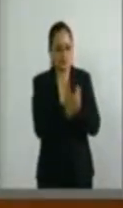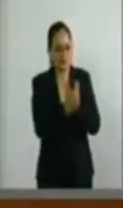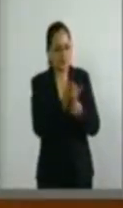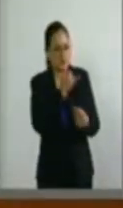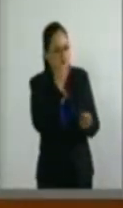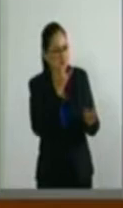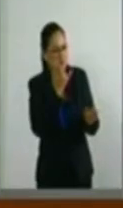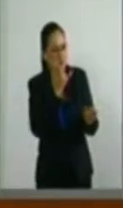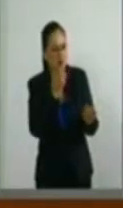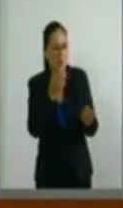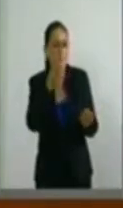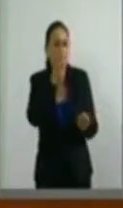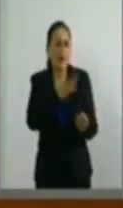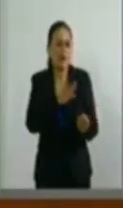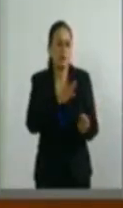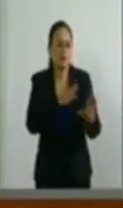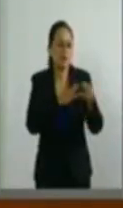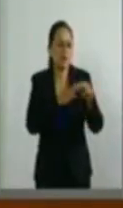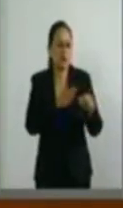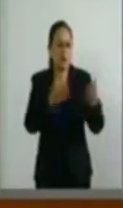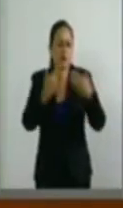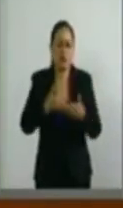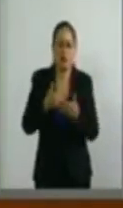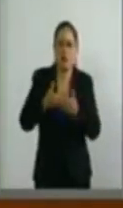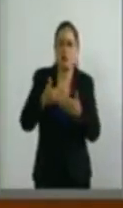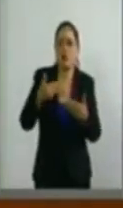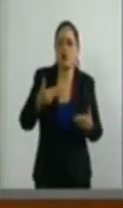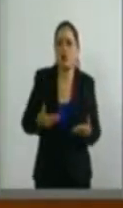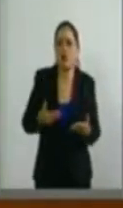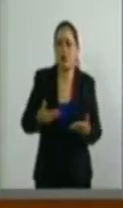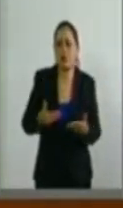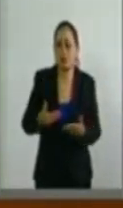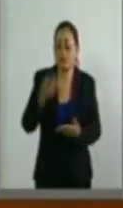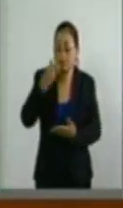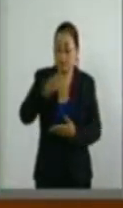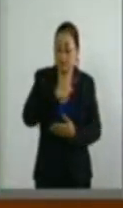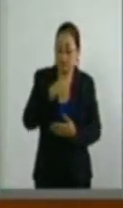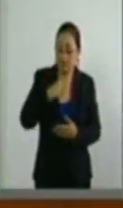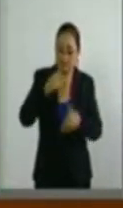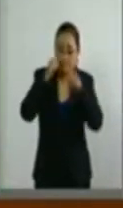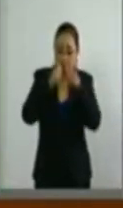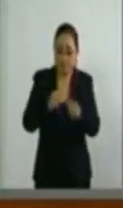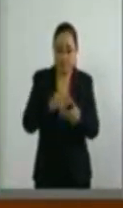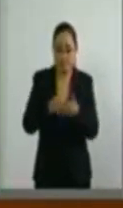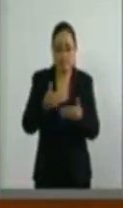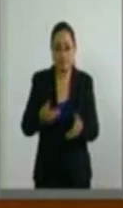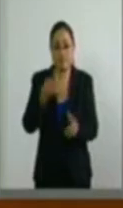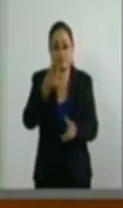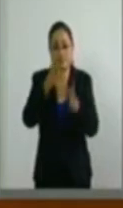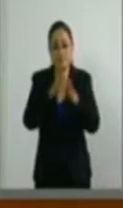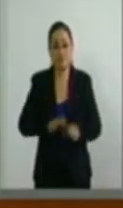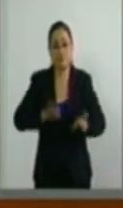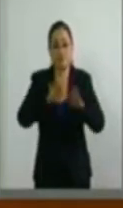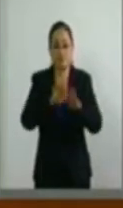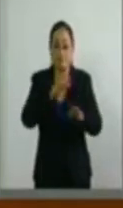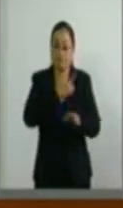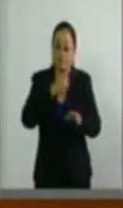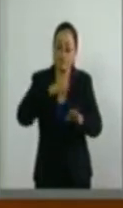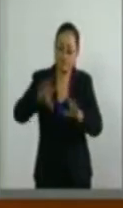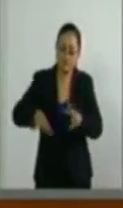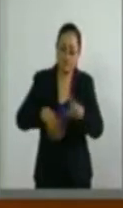equivocada o incorrecta, sino porque hoy, y eso es lo que debemos de tener en cuenta, es necesario